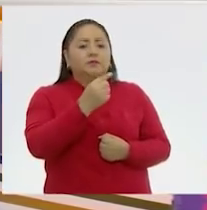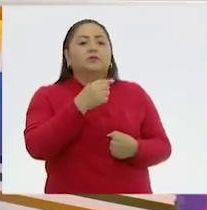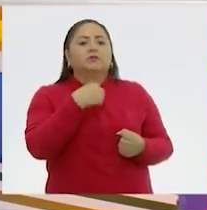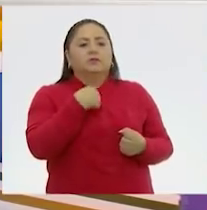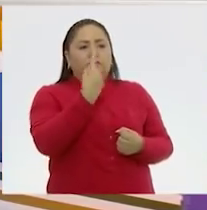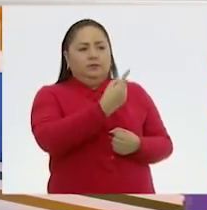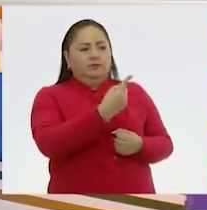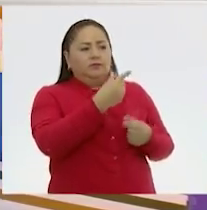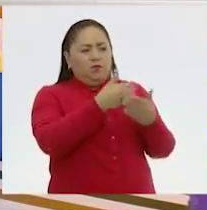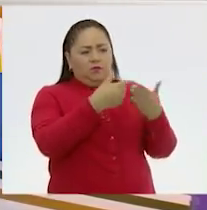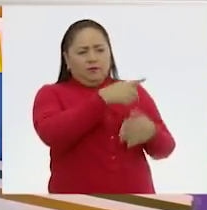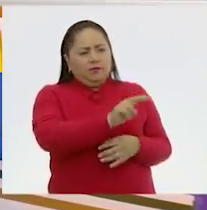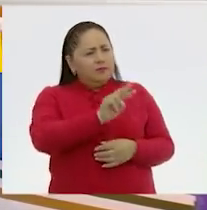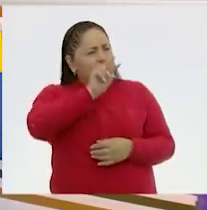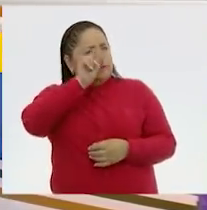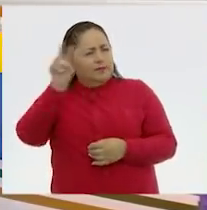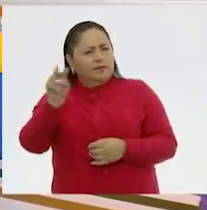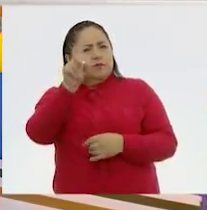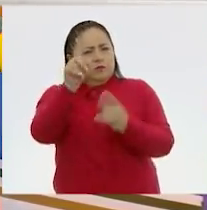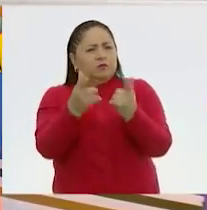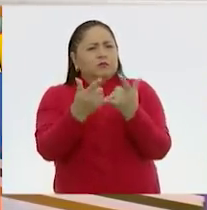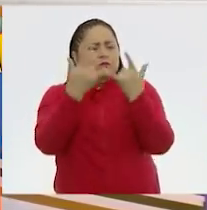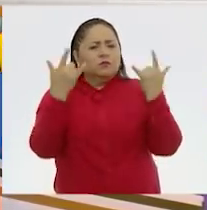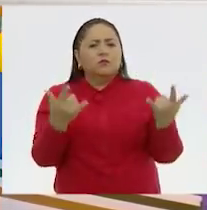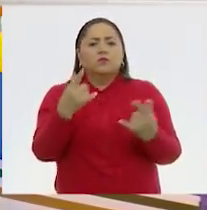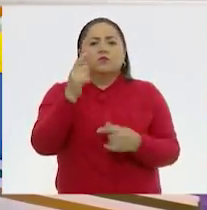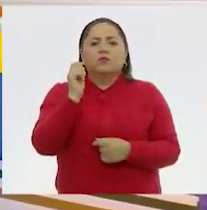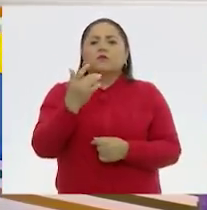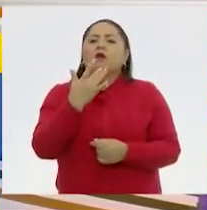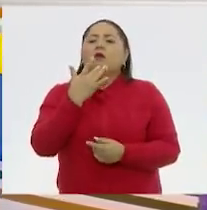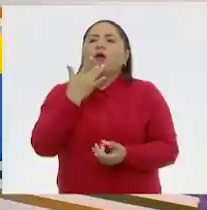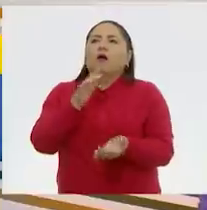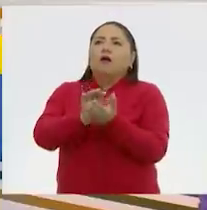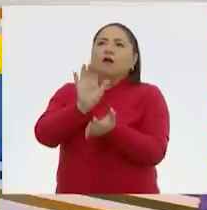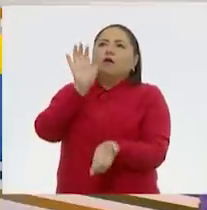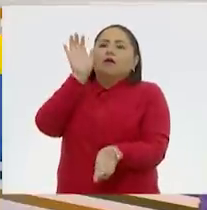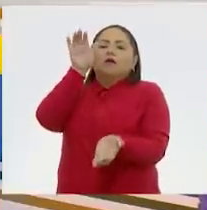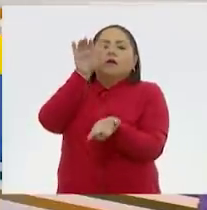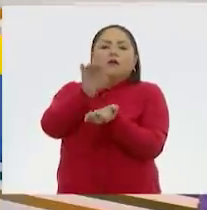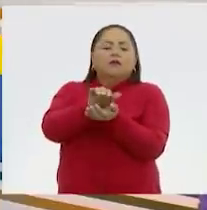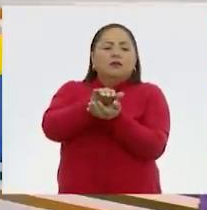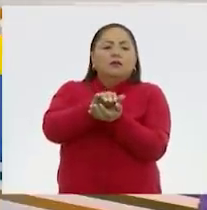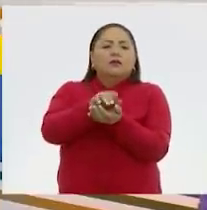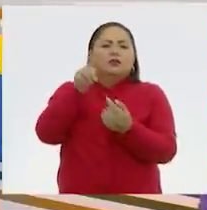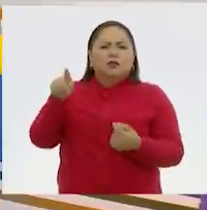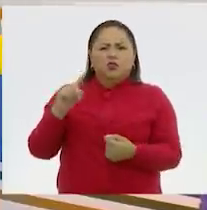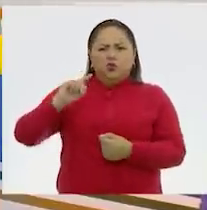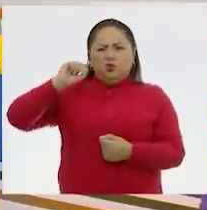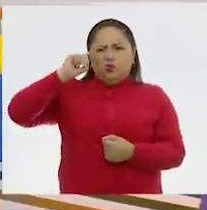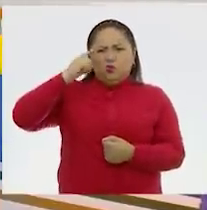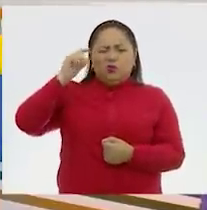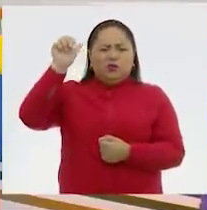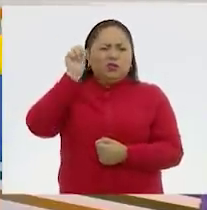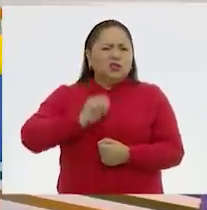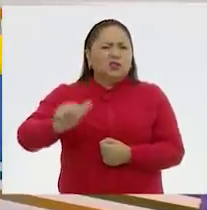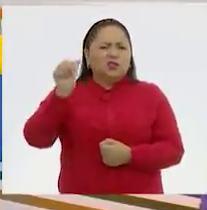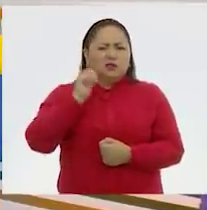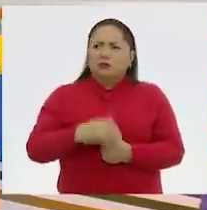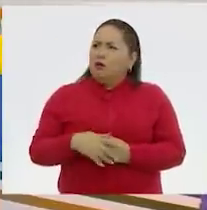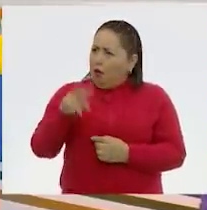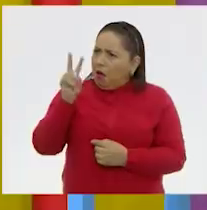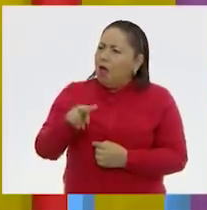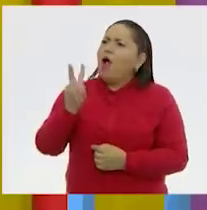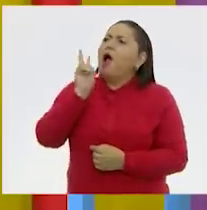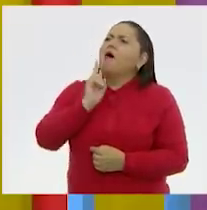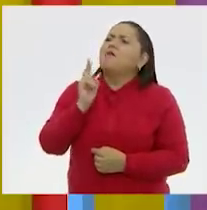te voy a invitar a que veas una historia de un dinosaurio que se enojaba por cualquier cosa. Ah, ¿de verdad